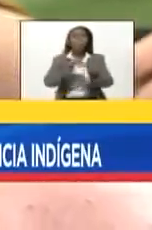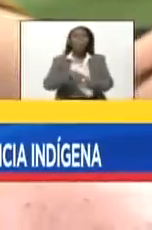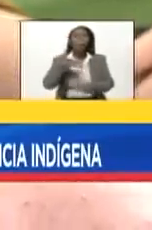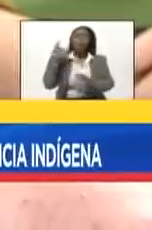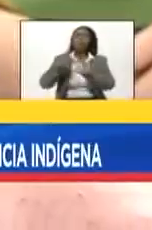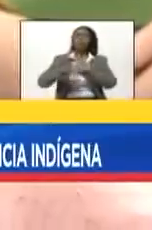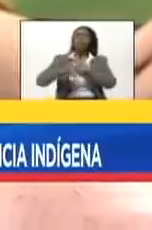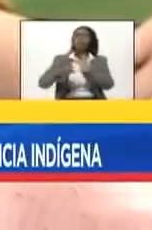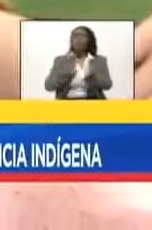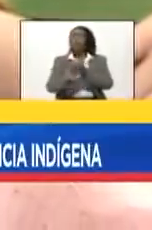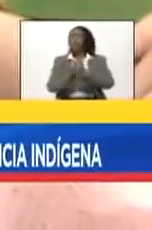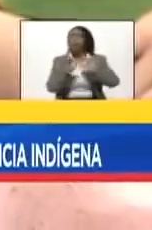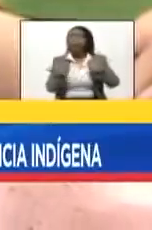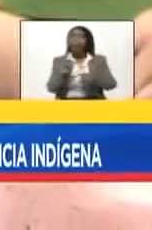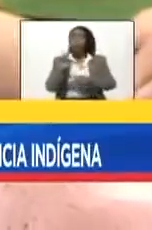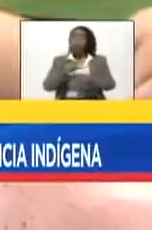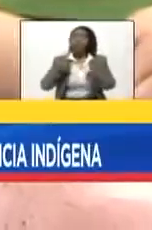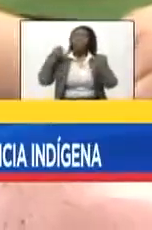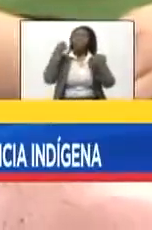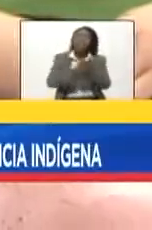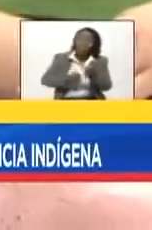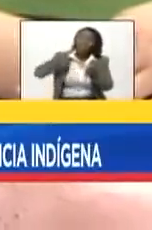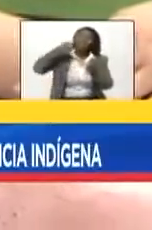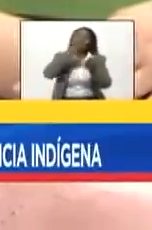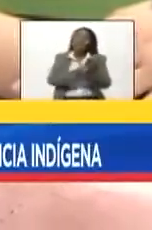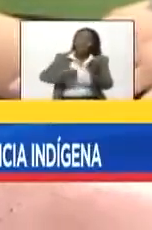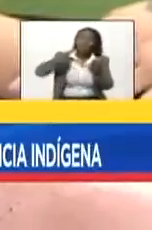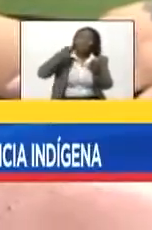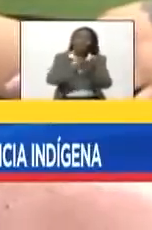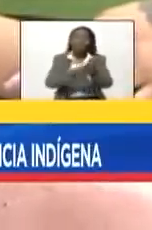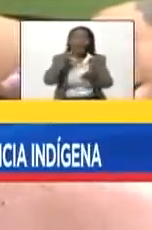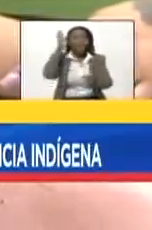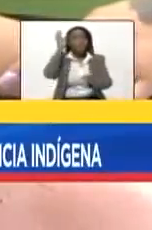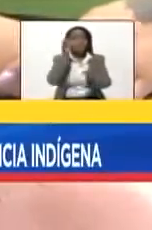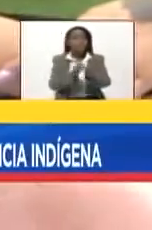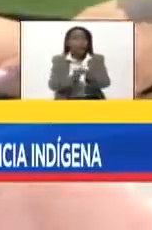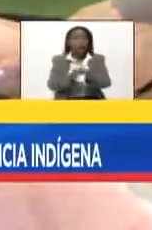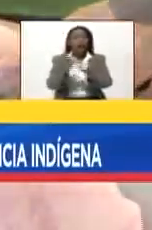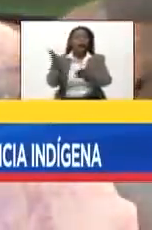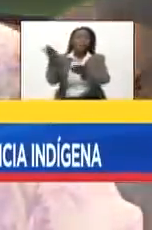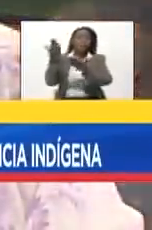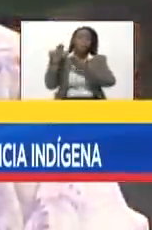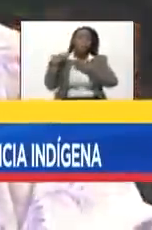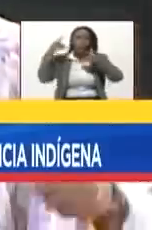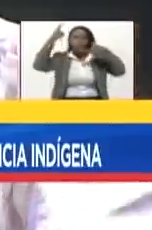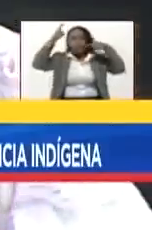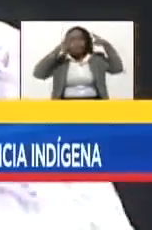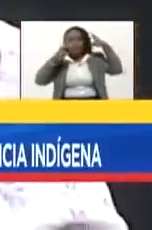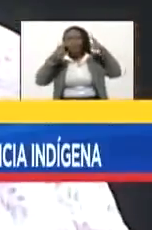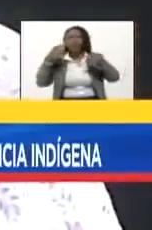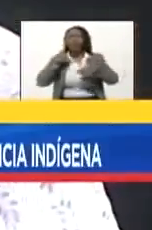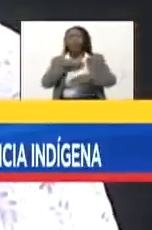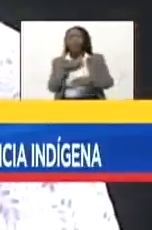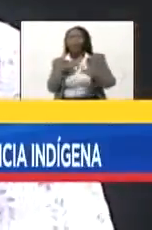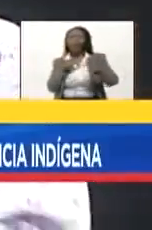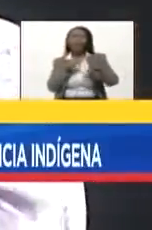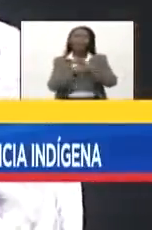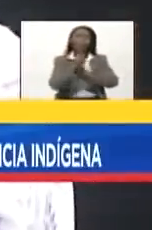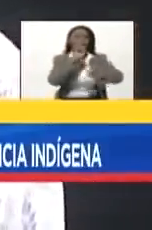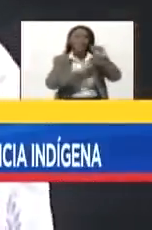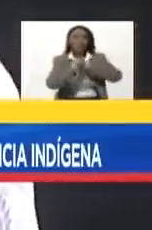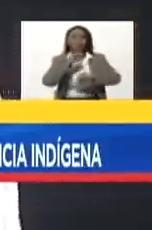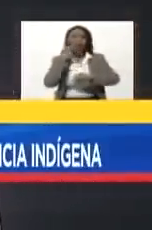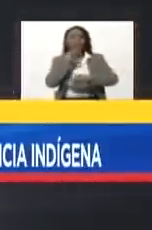pero allí nosotros, perseverantes, con la fe, con el apoyo de Chávez, entramos y defendimos